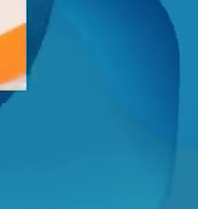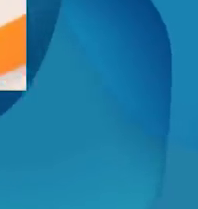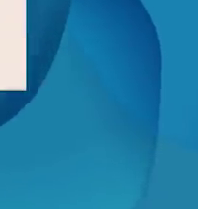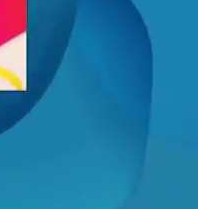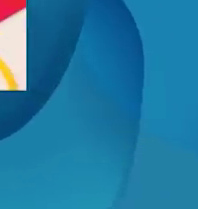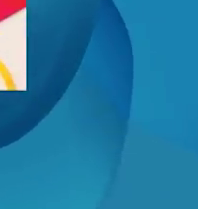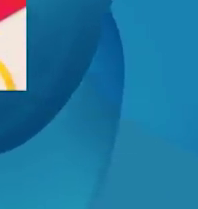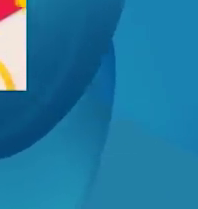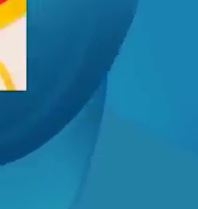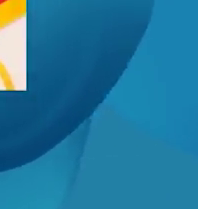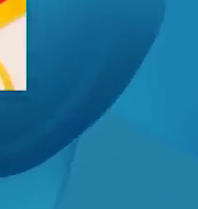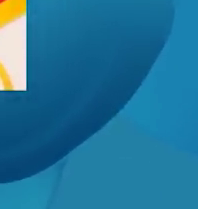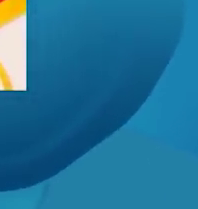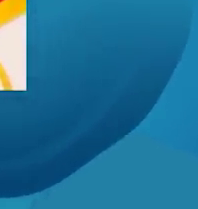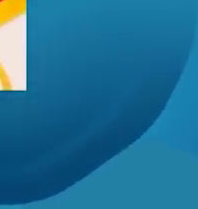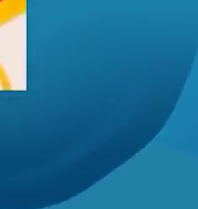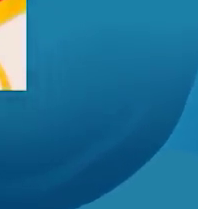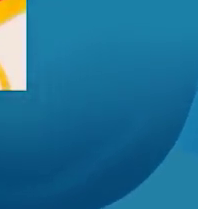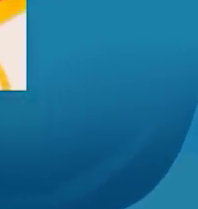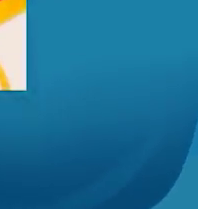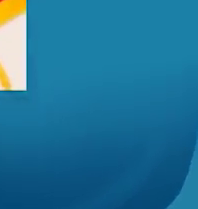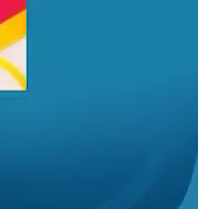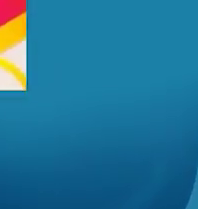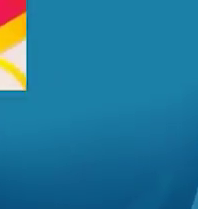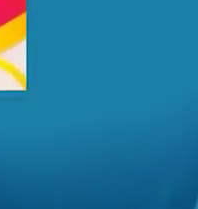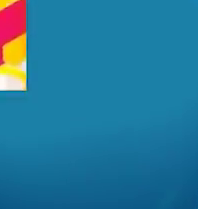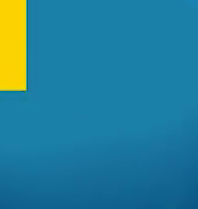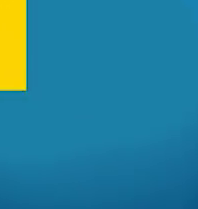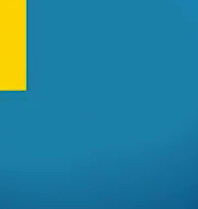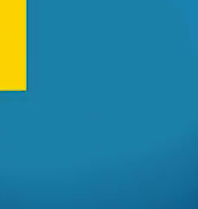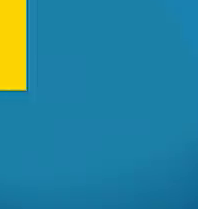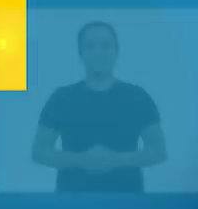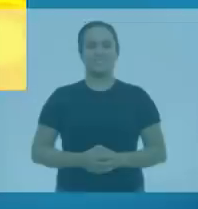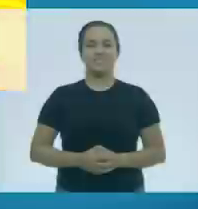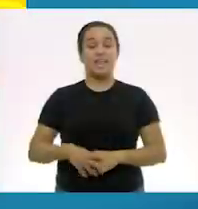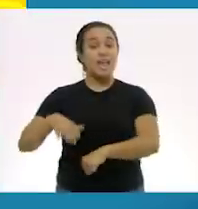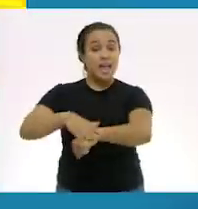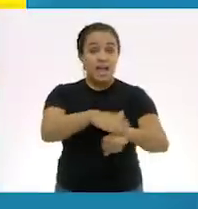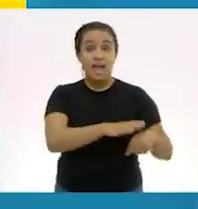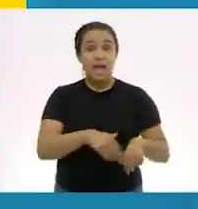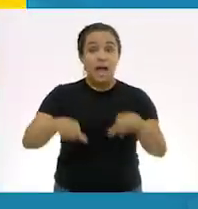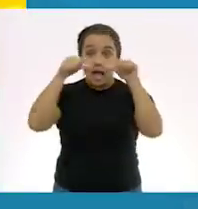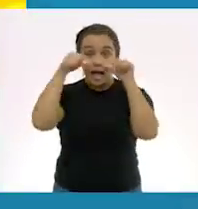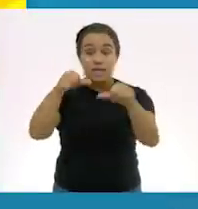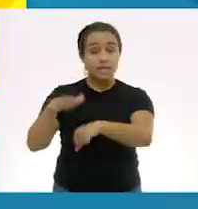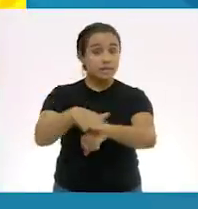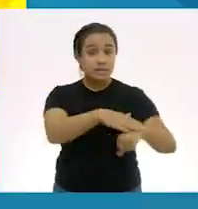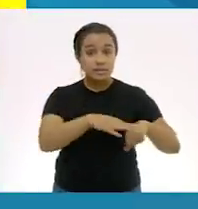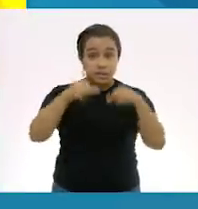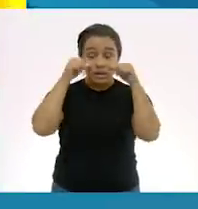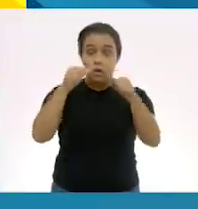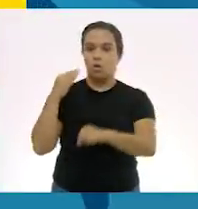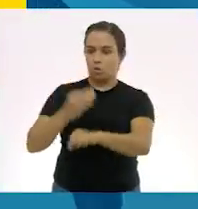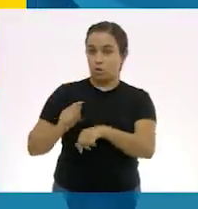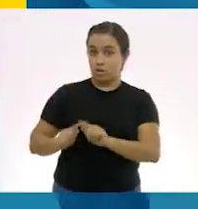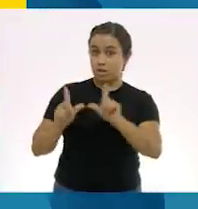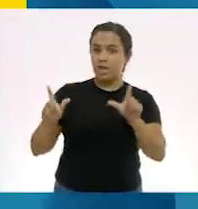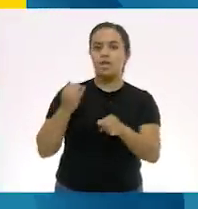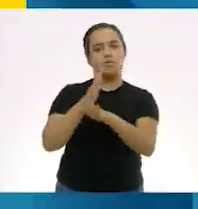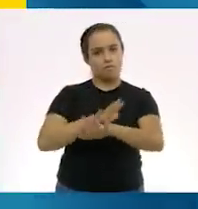¡Me da mucho gusto saludarlos! Espero que estén muy bien. ¡Qué bueno que vemos la escuela en la tele